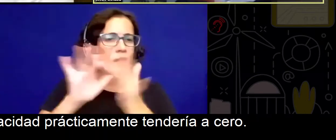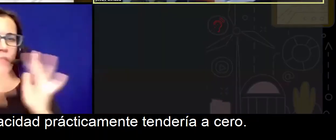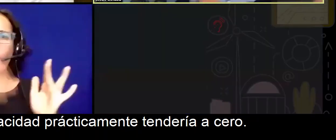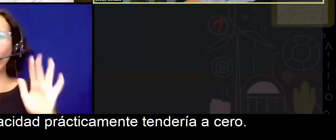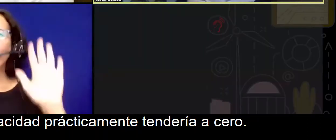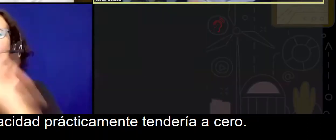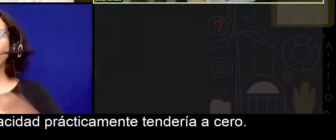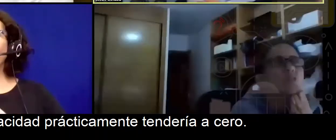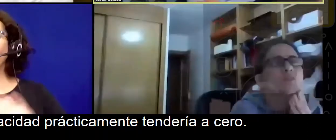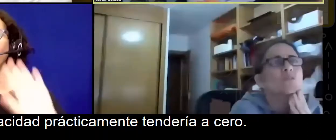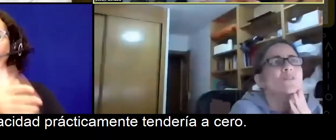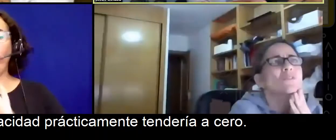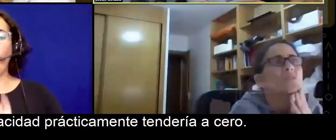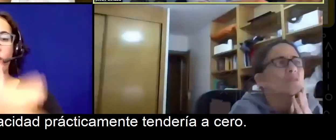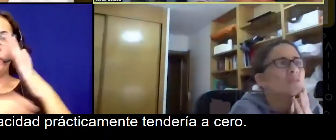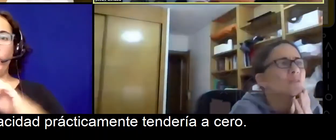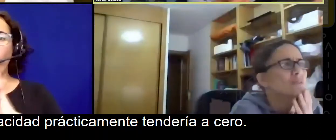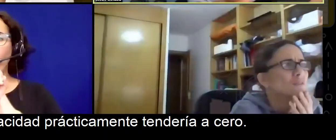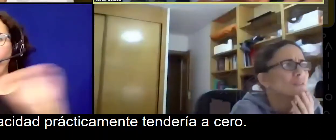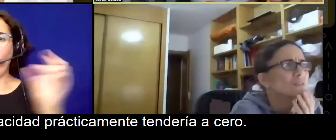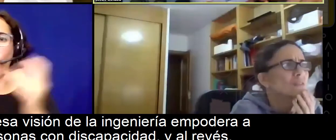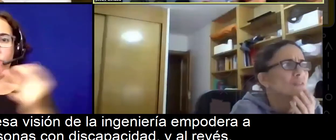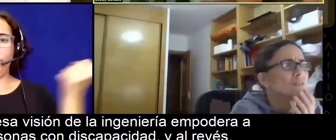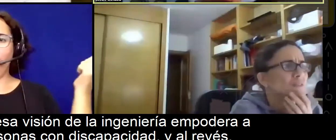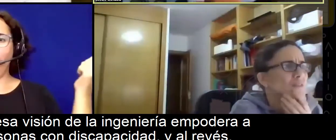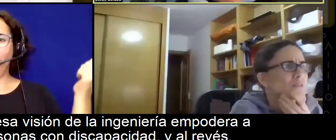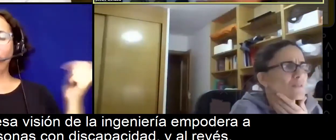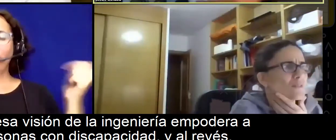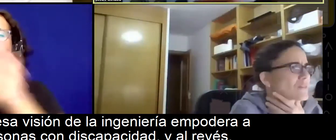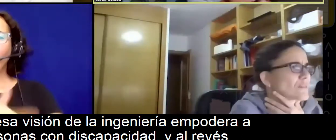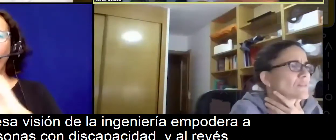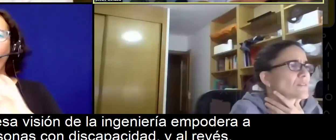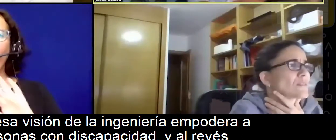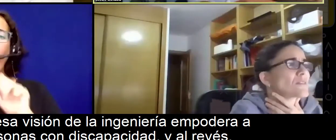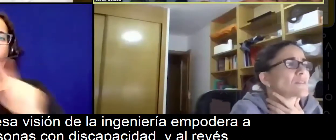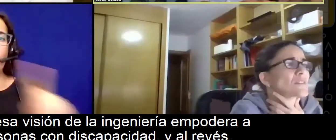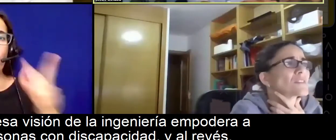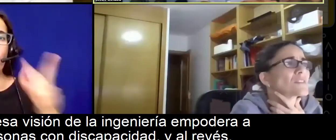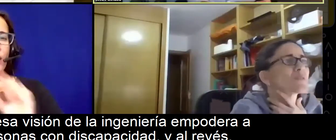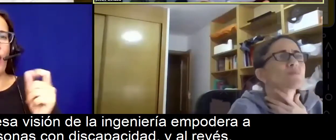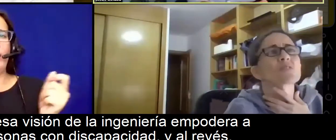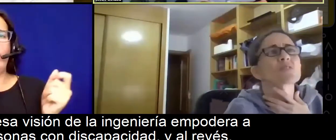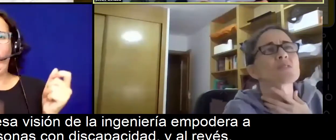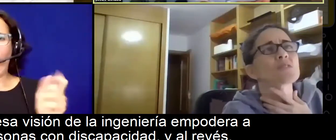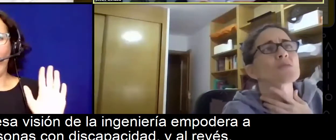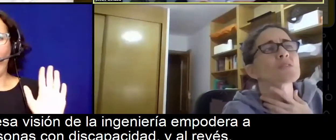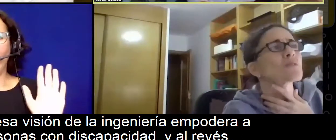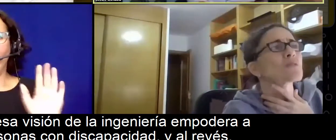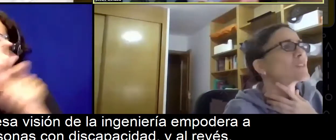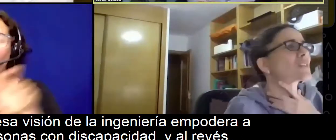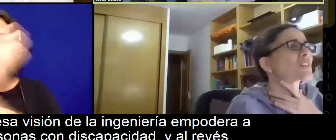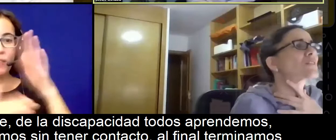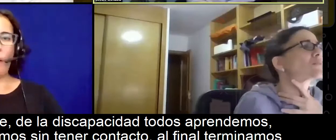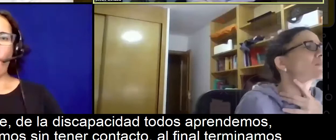discapacidad prácticamente tendería a cero, ¿no? Entonces yo ahí creo que esa visión de la ingeniería aporta riqueza y empodera a las personas con discapacidad. Y